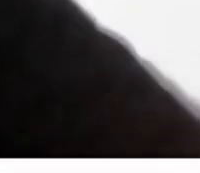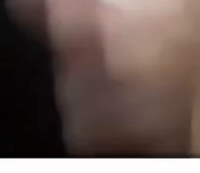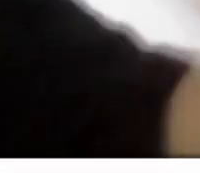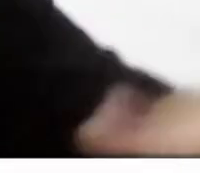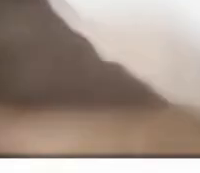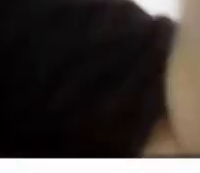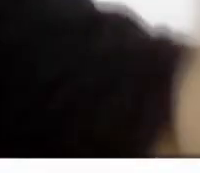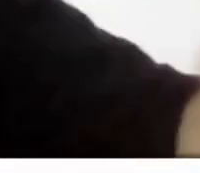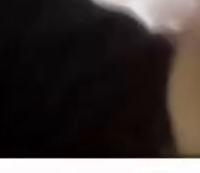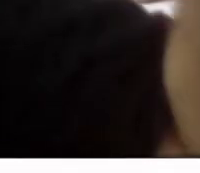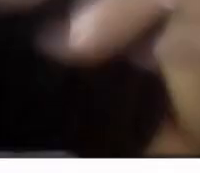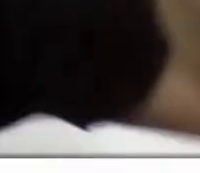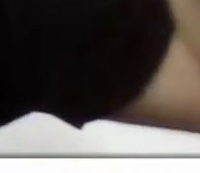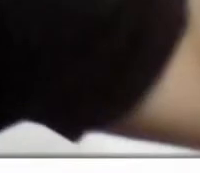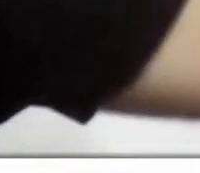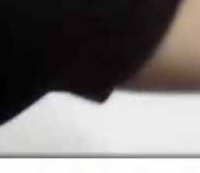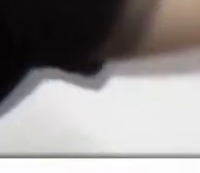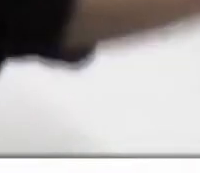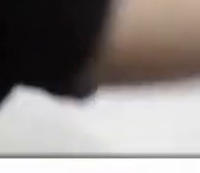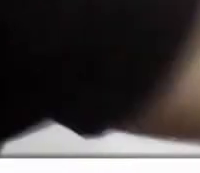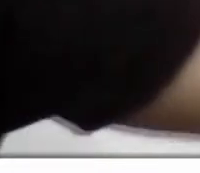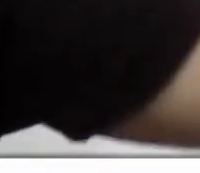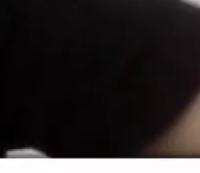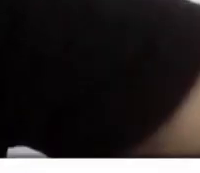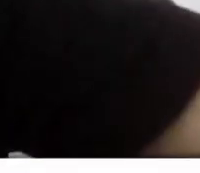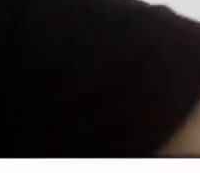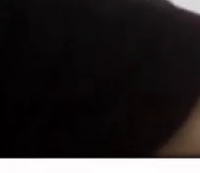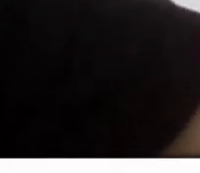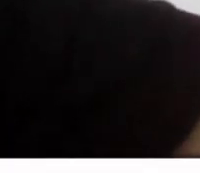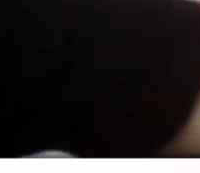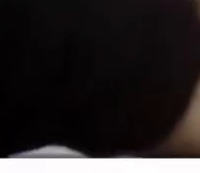el juego del colmo, cuál es el colmo de tal cosa.